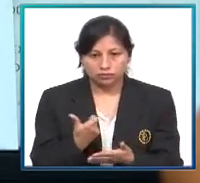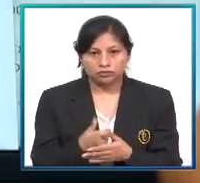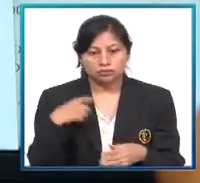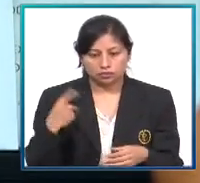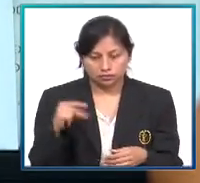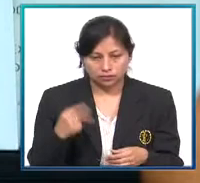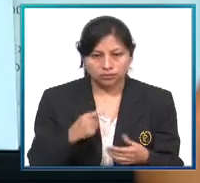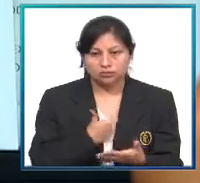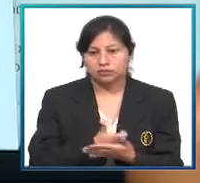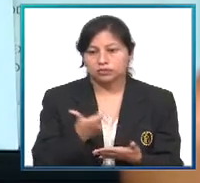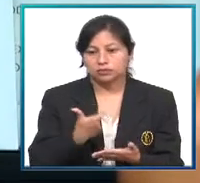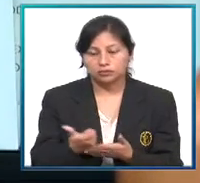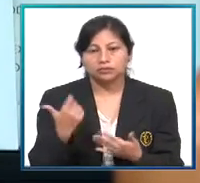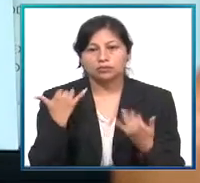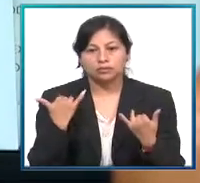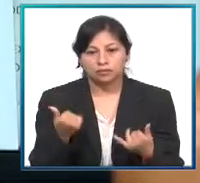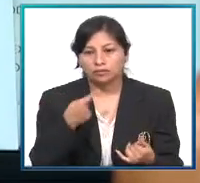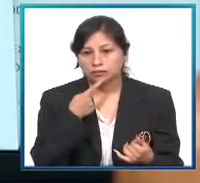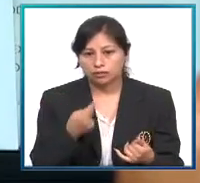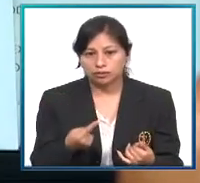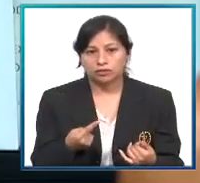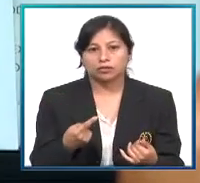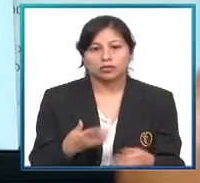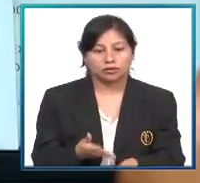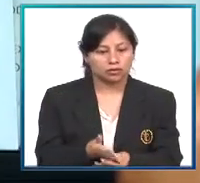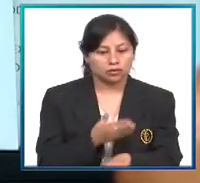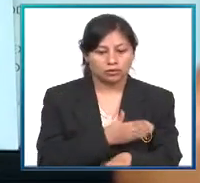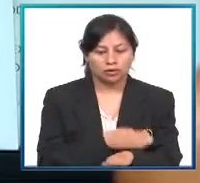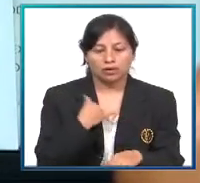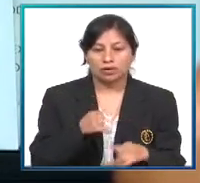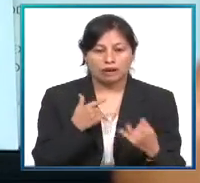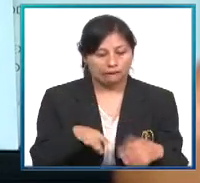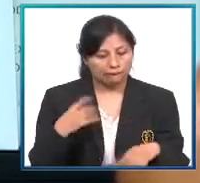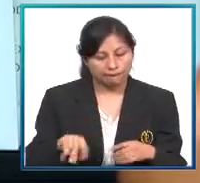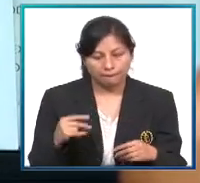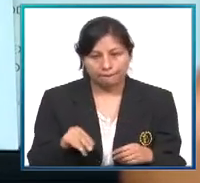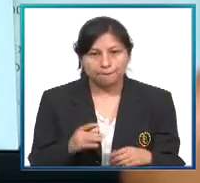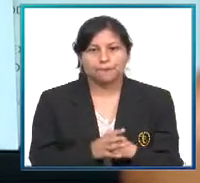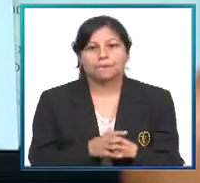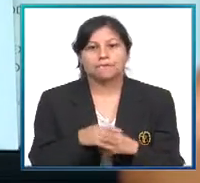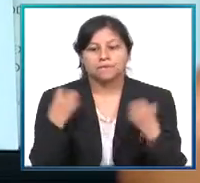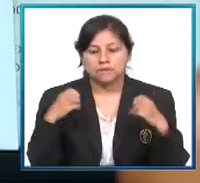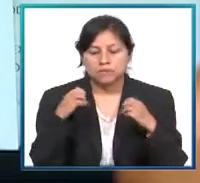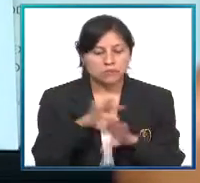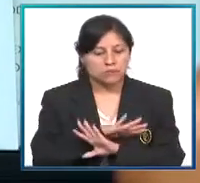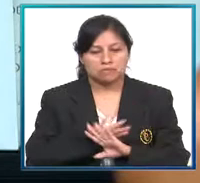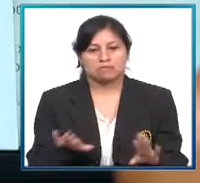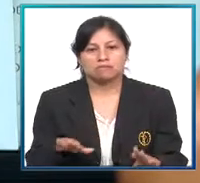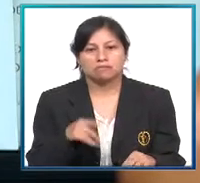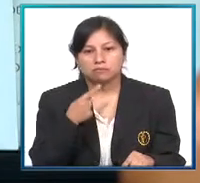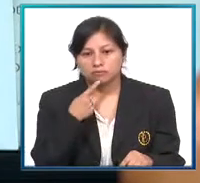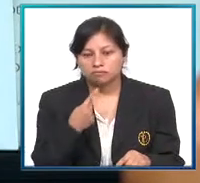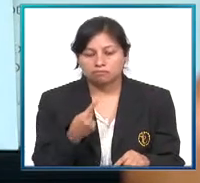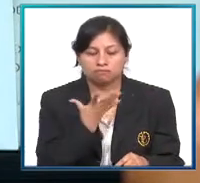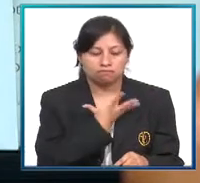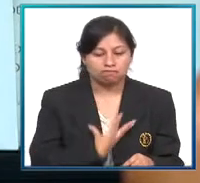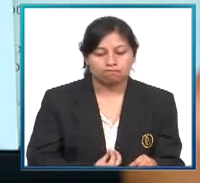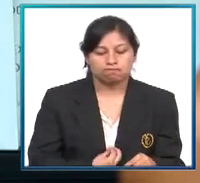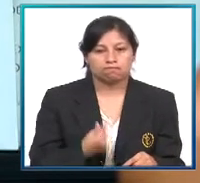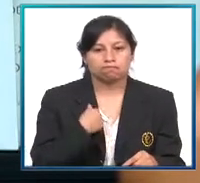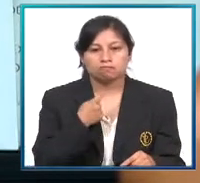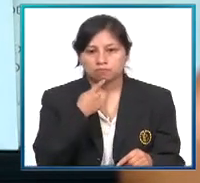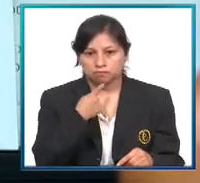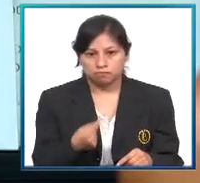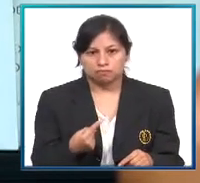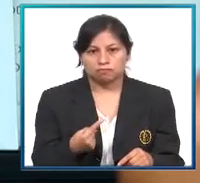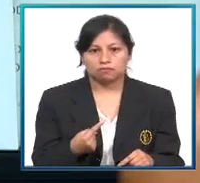se agilizara la compra, ya que le habían dicho que se iba a pasar de los plazos, en este caso del estado de calamidad. Lamentablemente, como